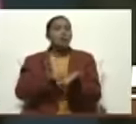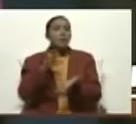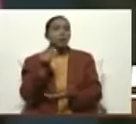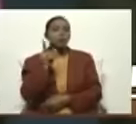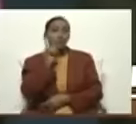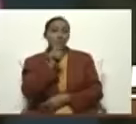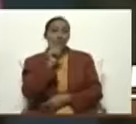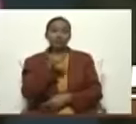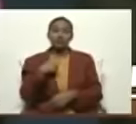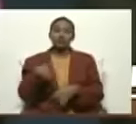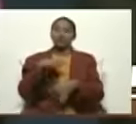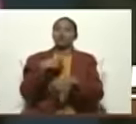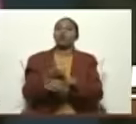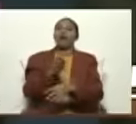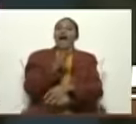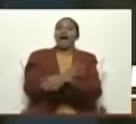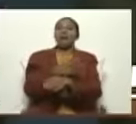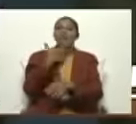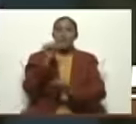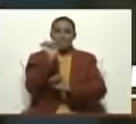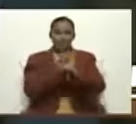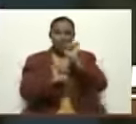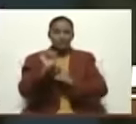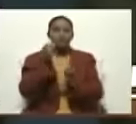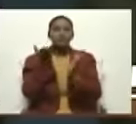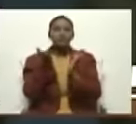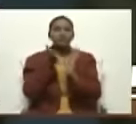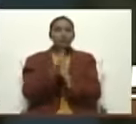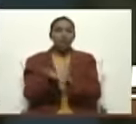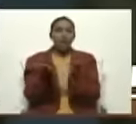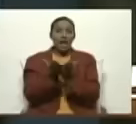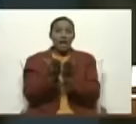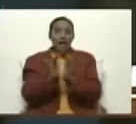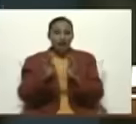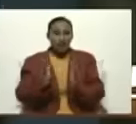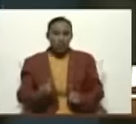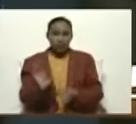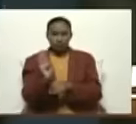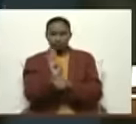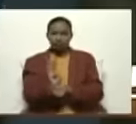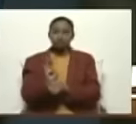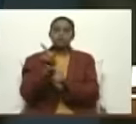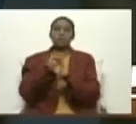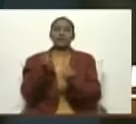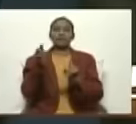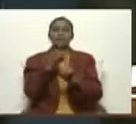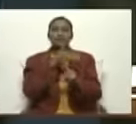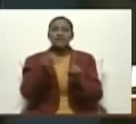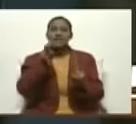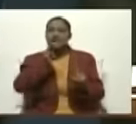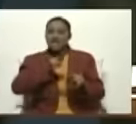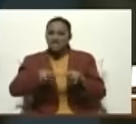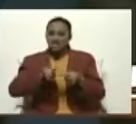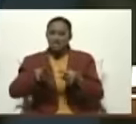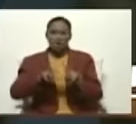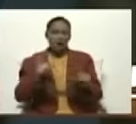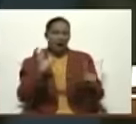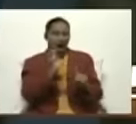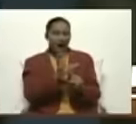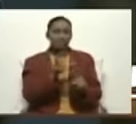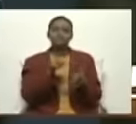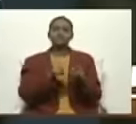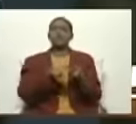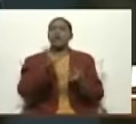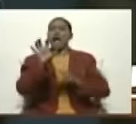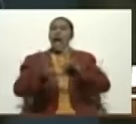Por eso los programas del Ministerio Público contra el acoso escolar, en contra el maltrato animal, en contra el maltrato a la mujer, en